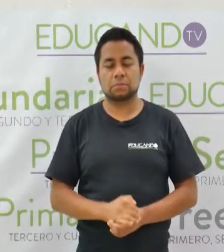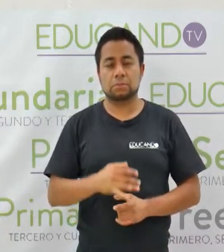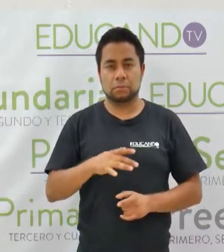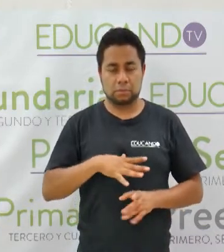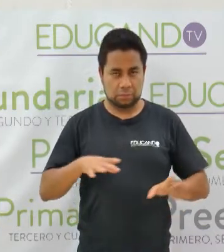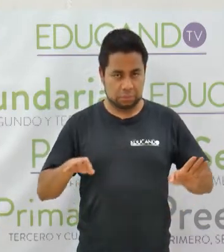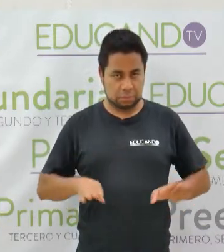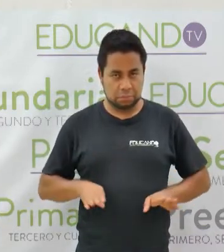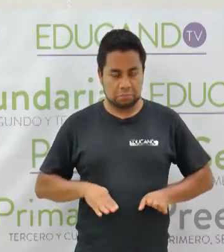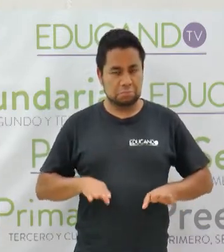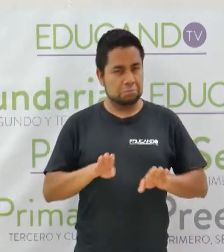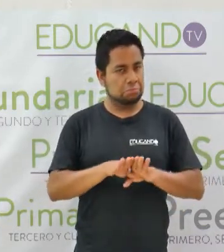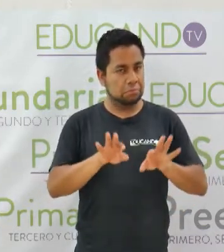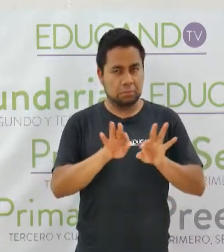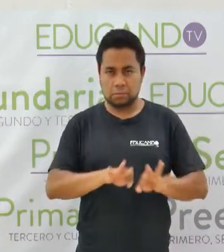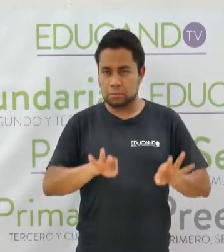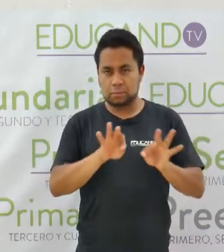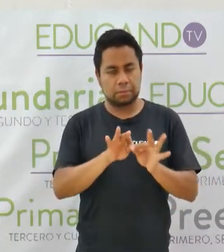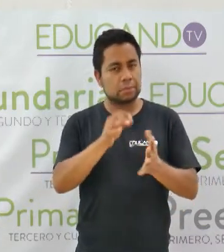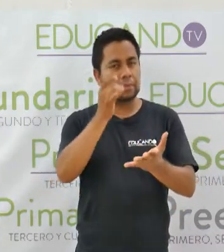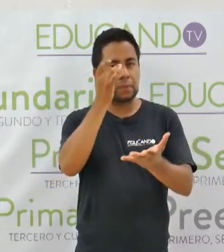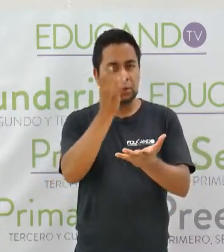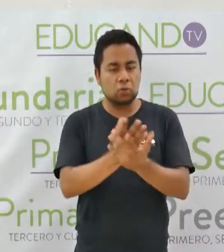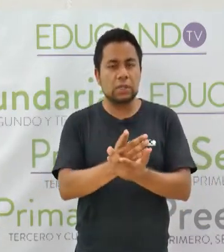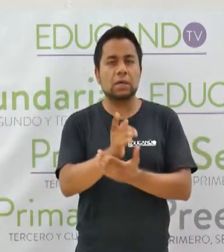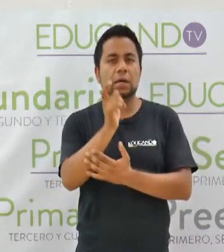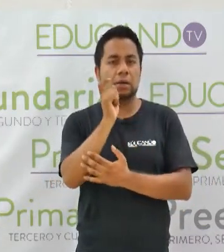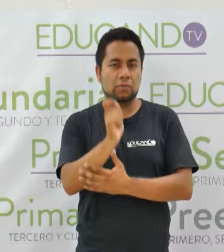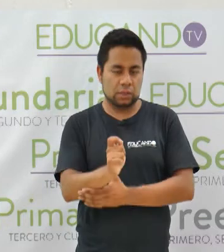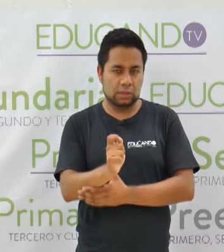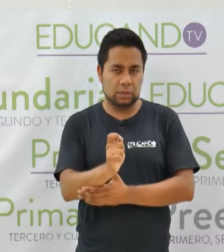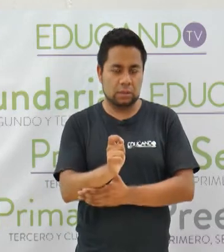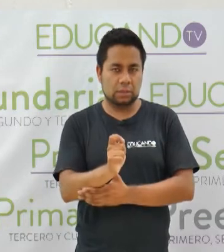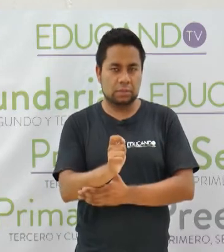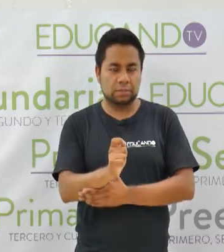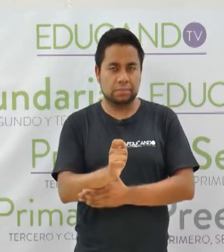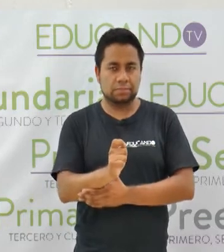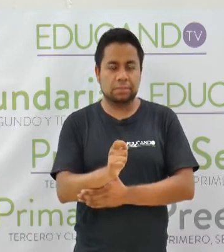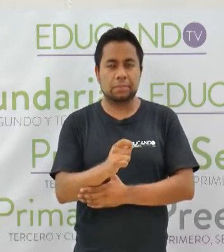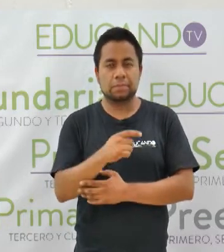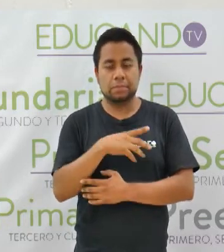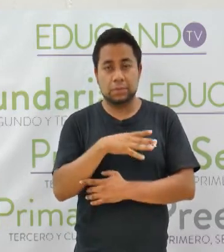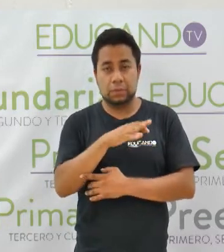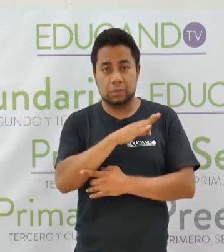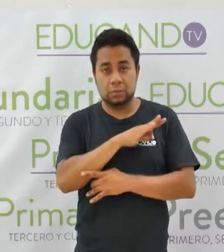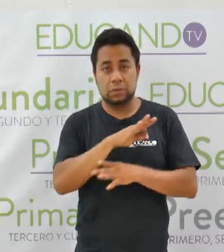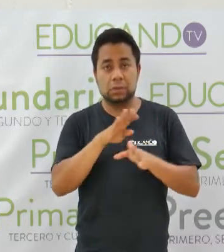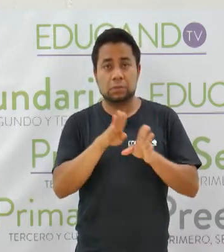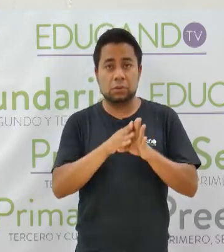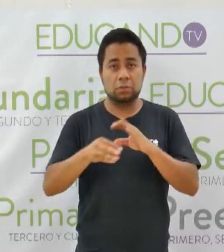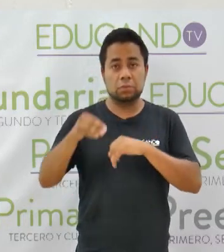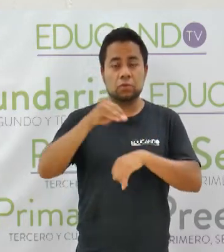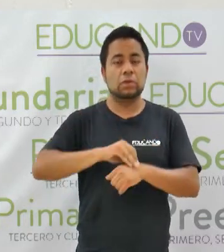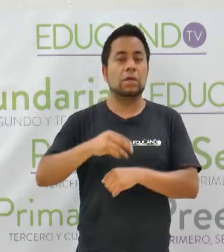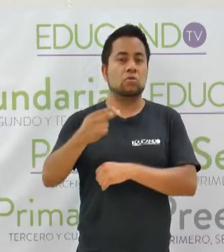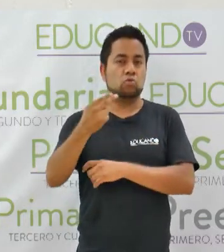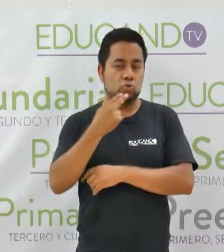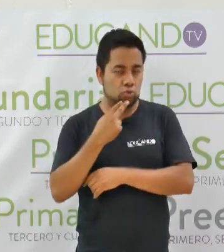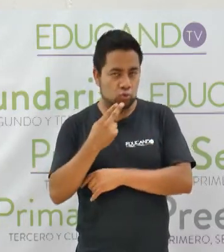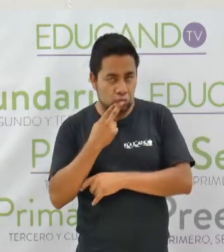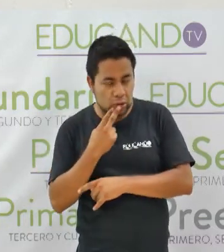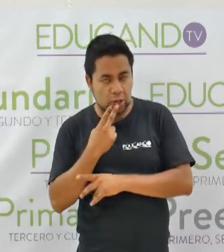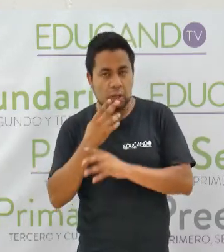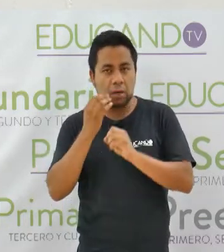tiene una característica fundamental, que es, va a permitirse